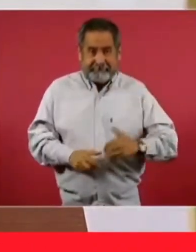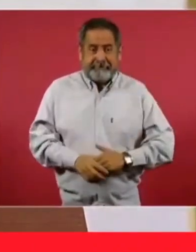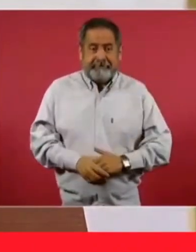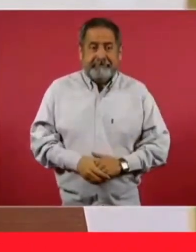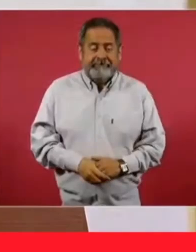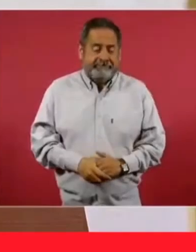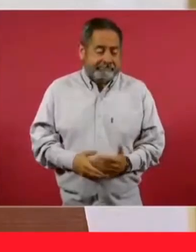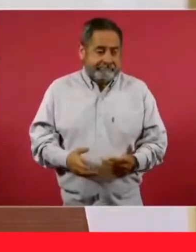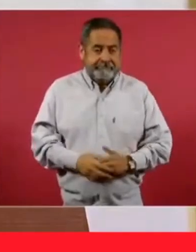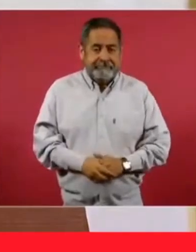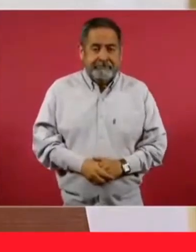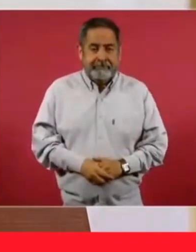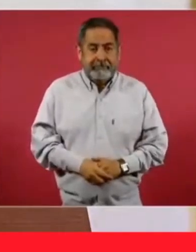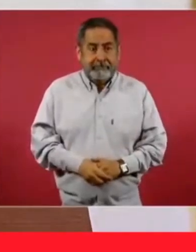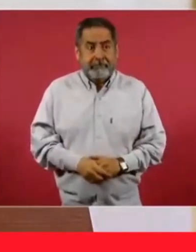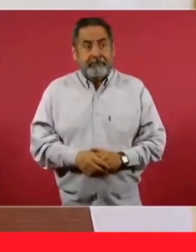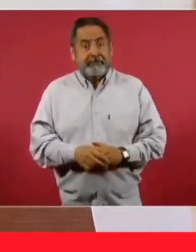Es esta portada.